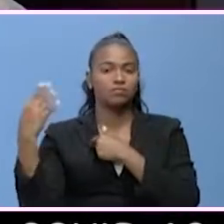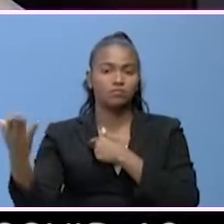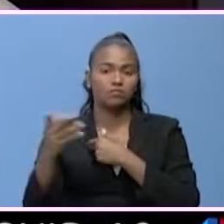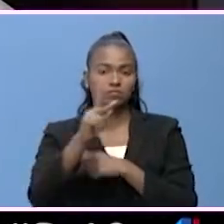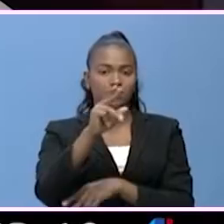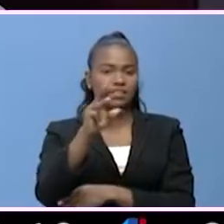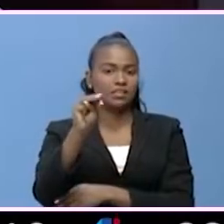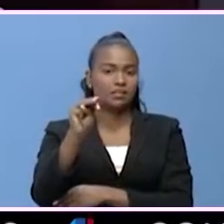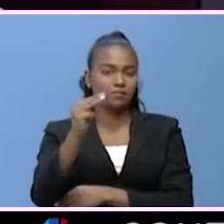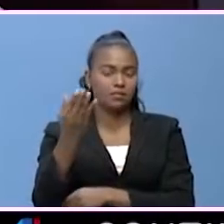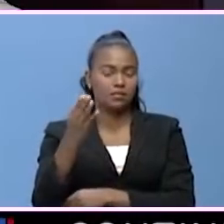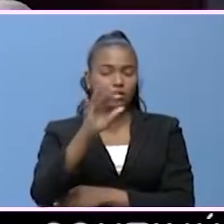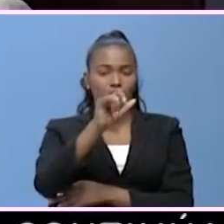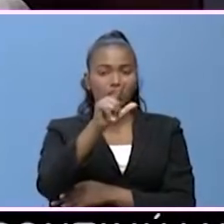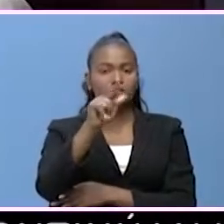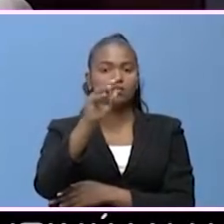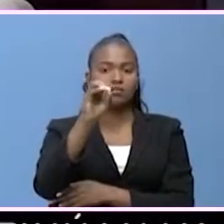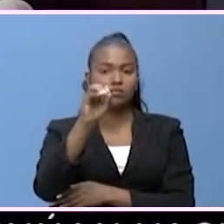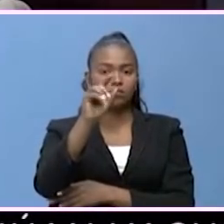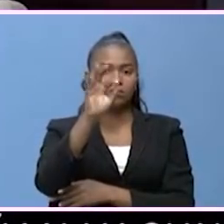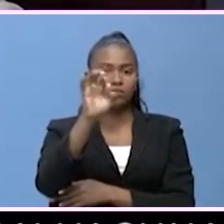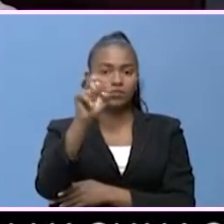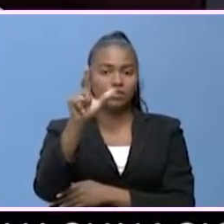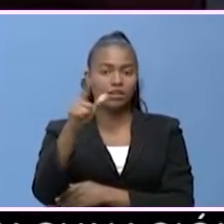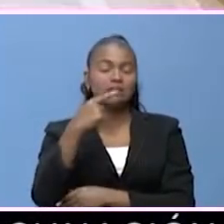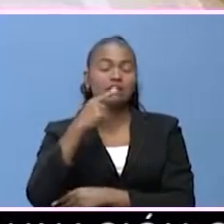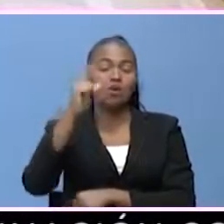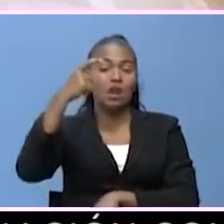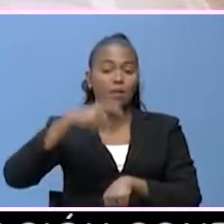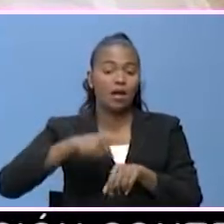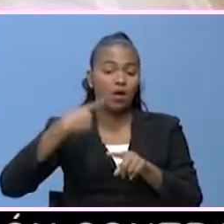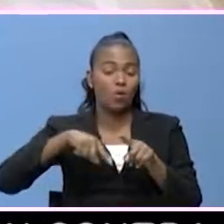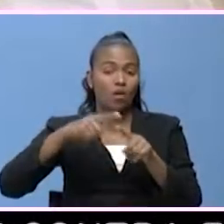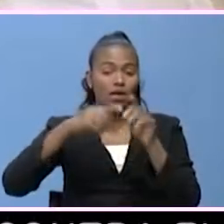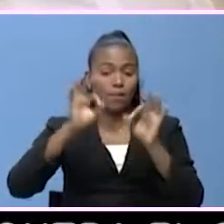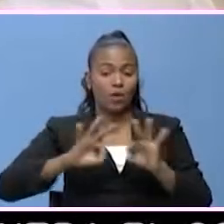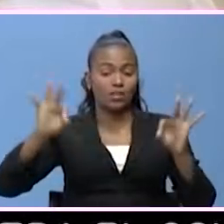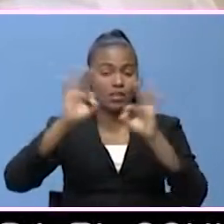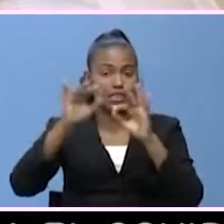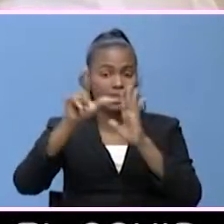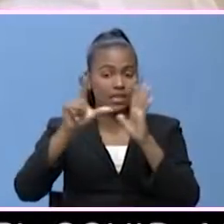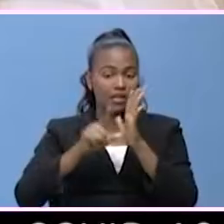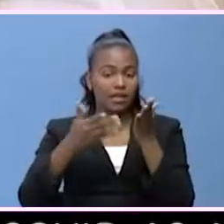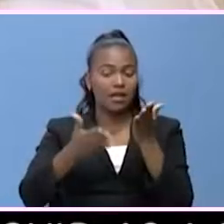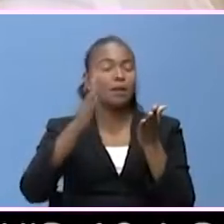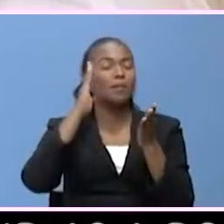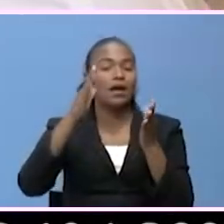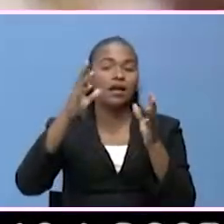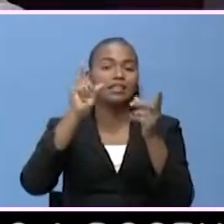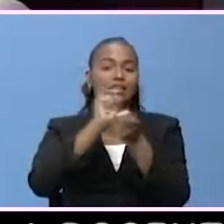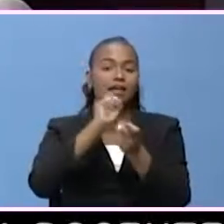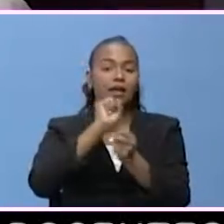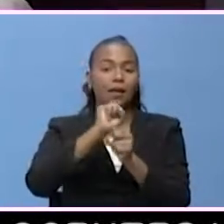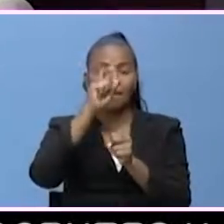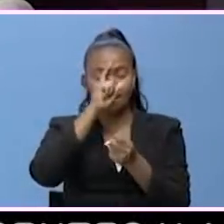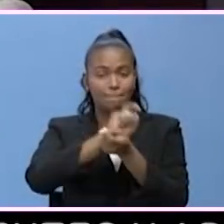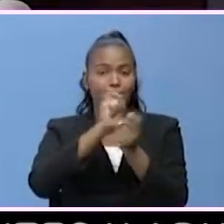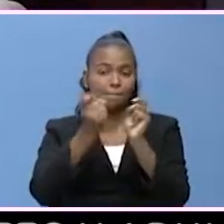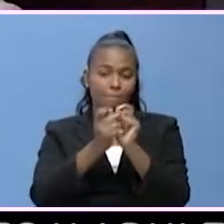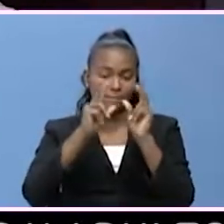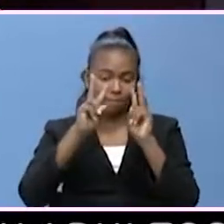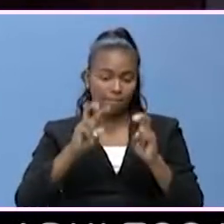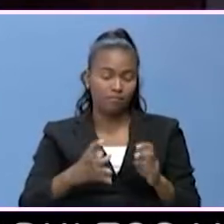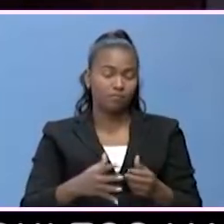Moderno en la Cámara Baja, Julito Furcal, dijo que una vez llegue la importante pieza, trabajarán en su modificación. Que la Cámara